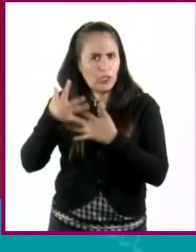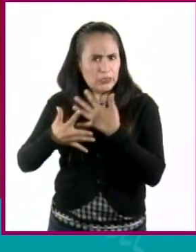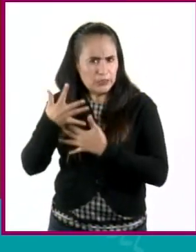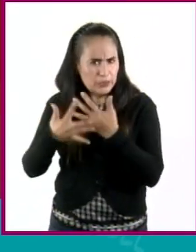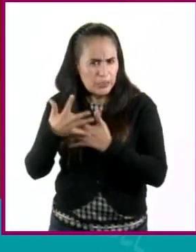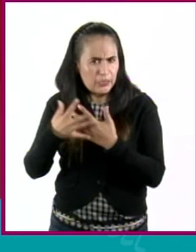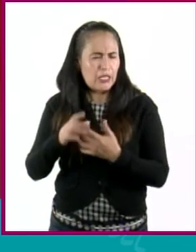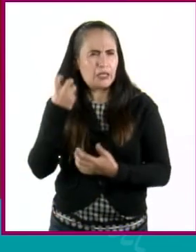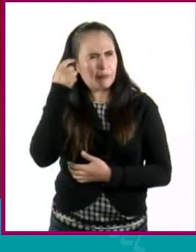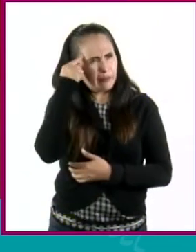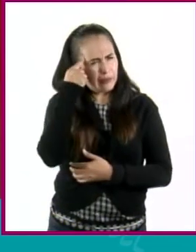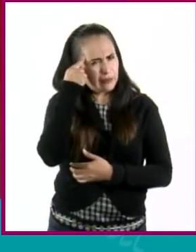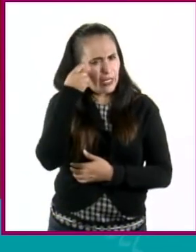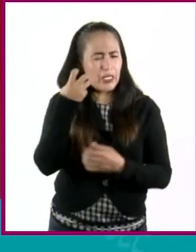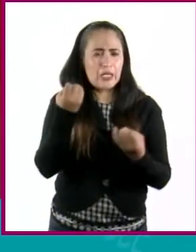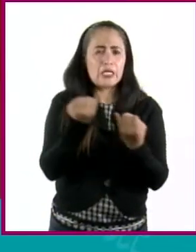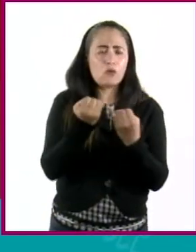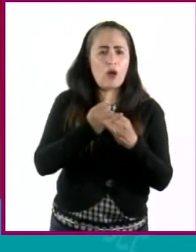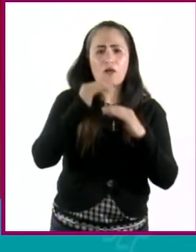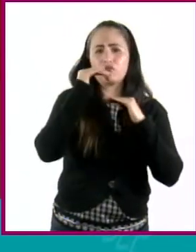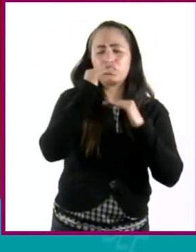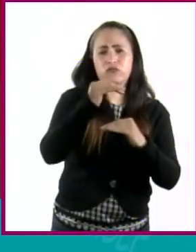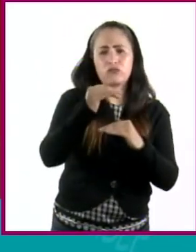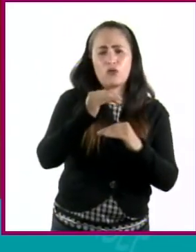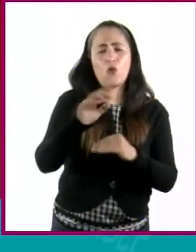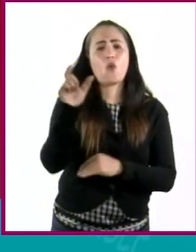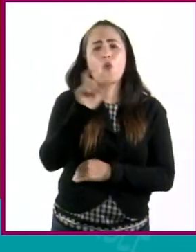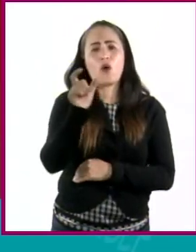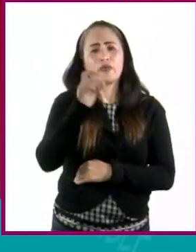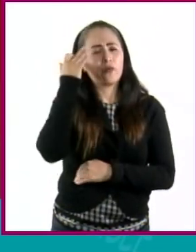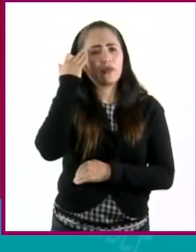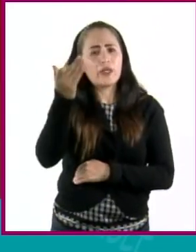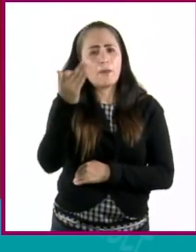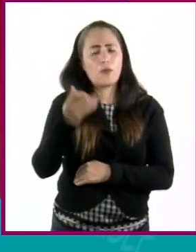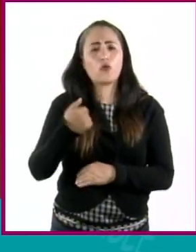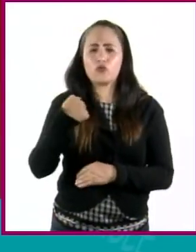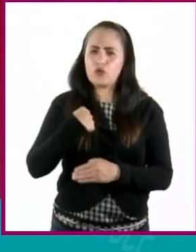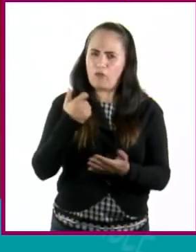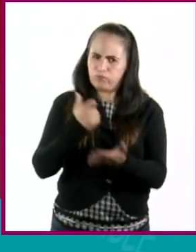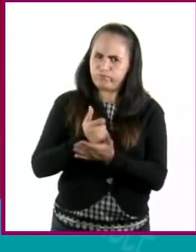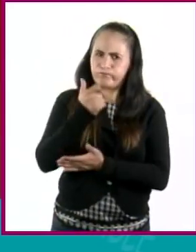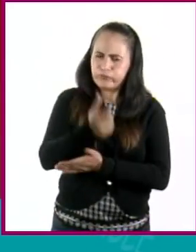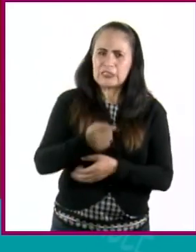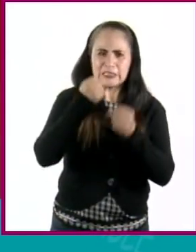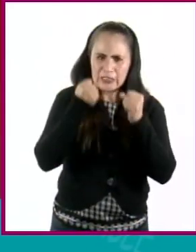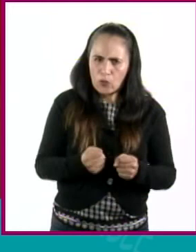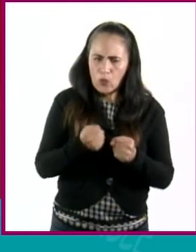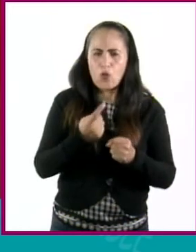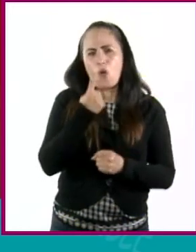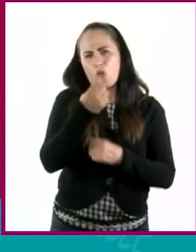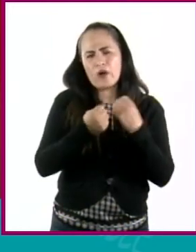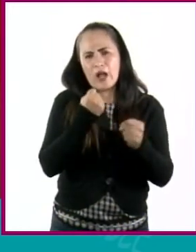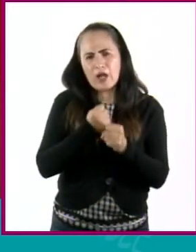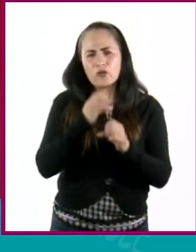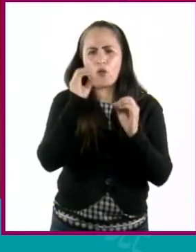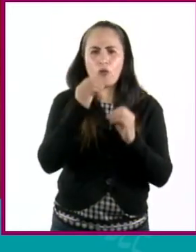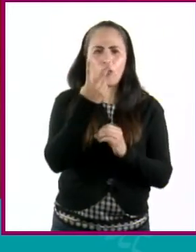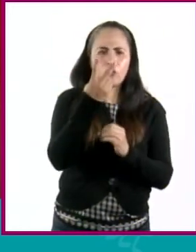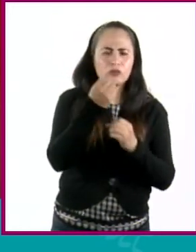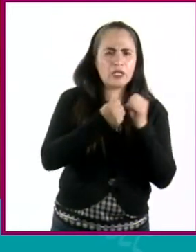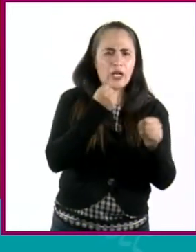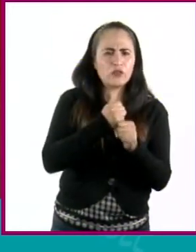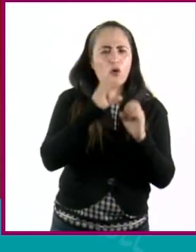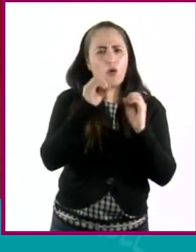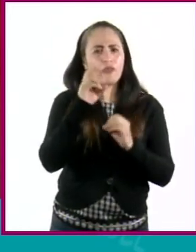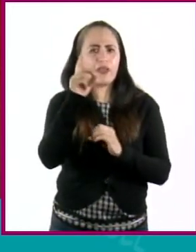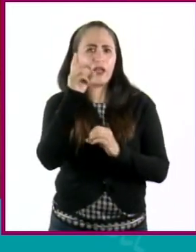tenemos que fijarnos en el vencimiento del préstamo, es decir, cuánto tiempo tengo que pagar ese préstamo, durante un año, dos años, 30 años, por ejemplo, en el caso